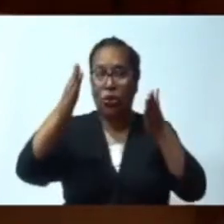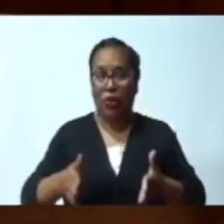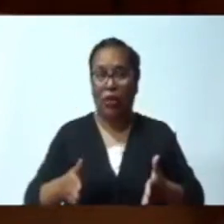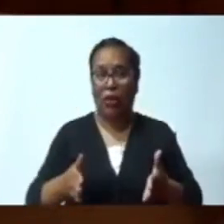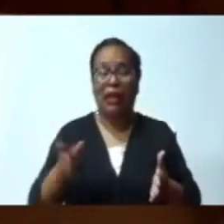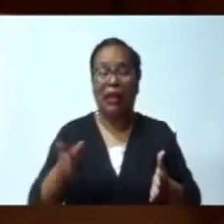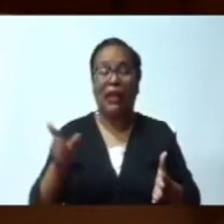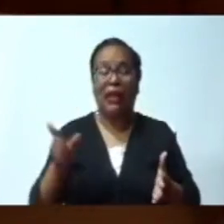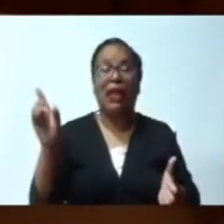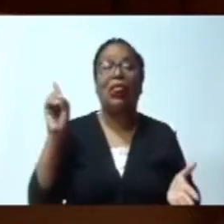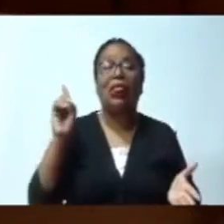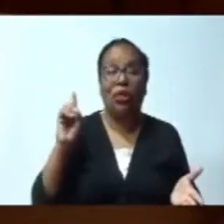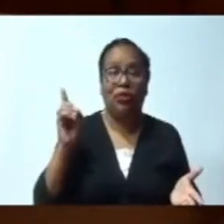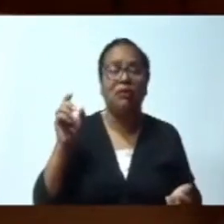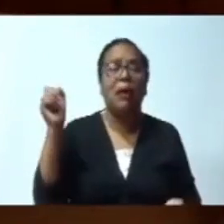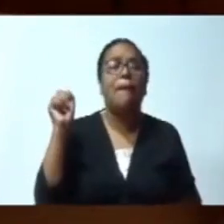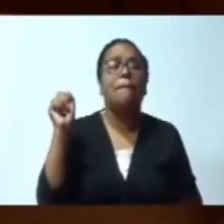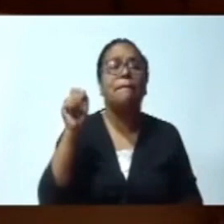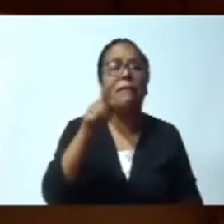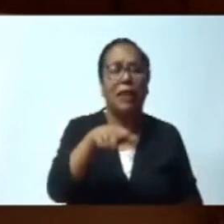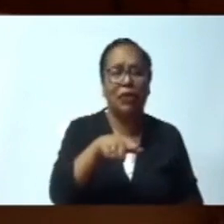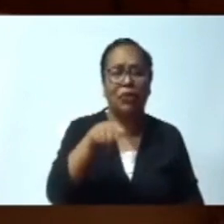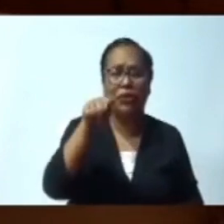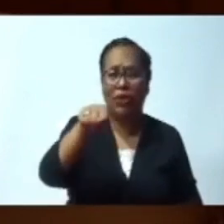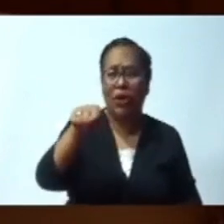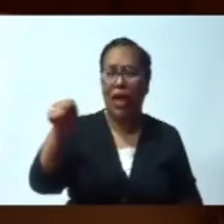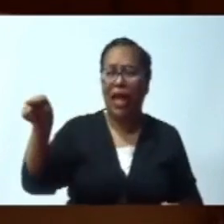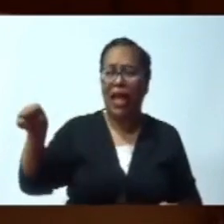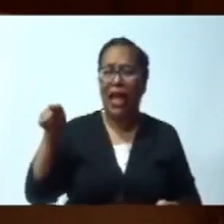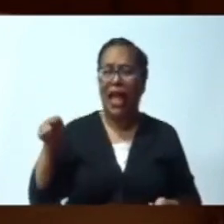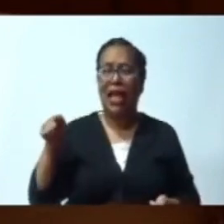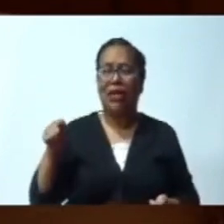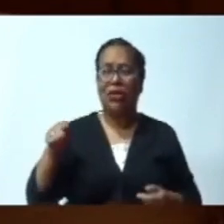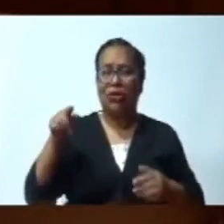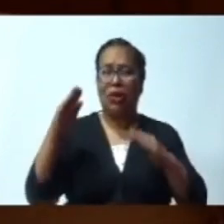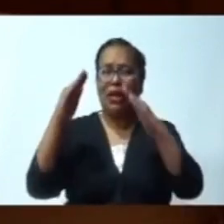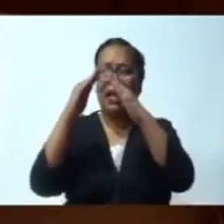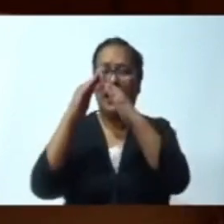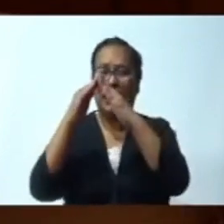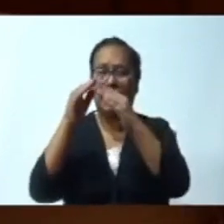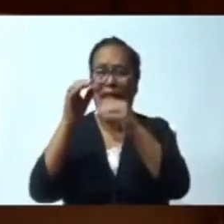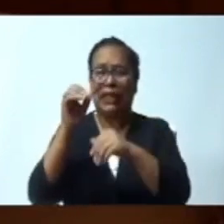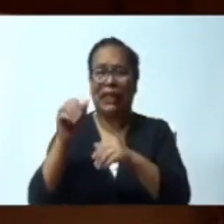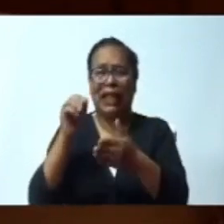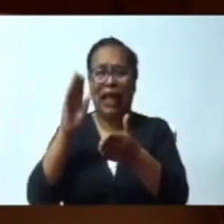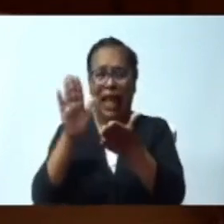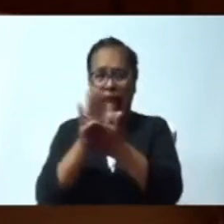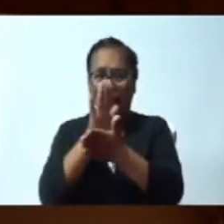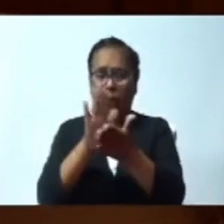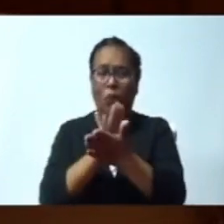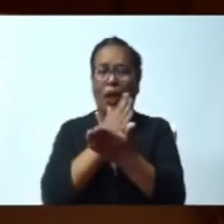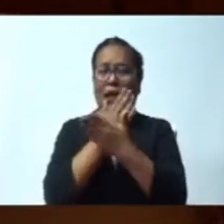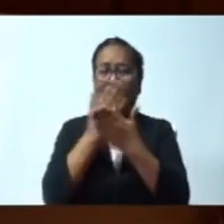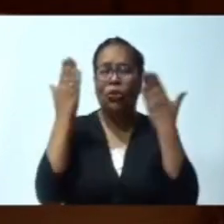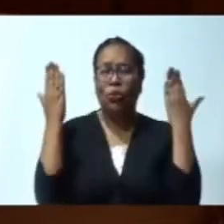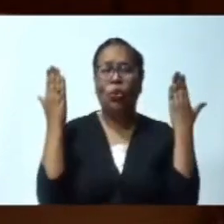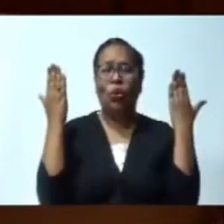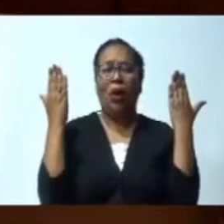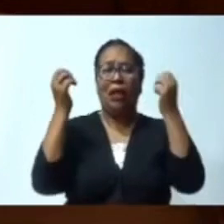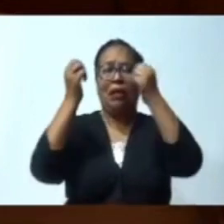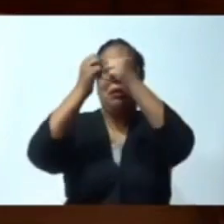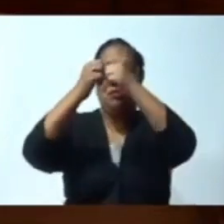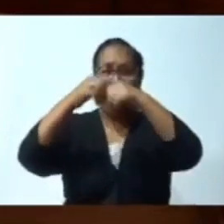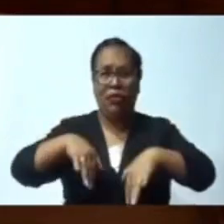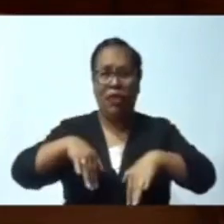pregunta es, ¿qué harán ahora esos estudiantes que no caben en la casita que sirve de escuela y que se han quedado sin escuela para terminar el